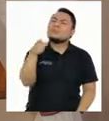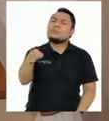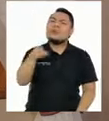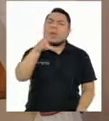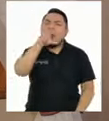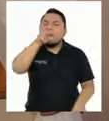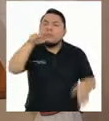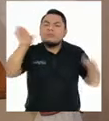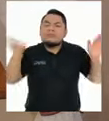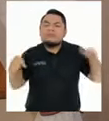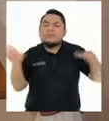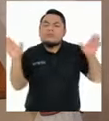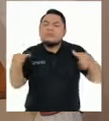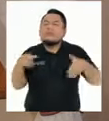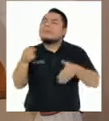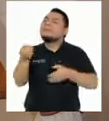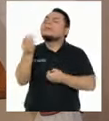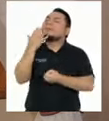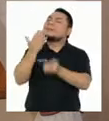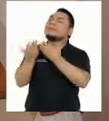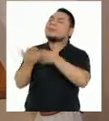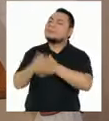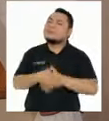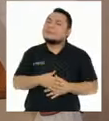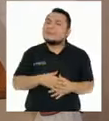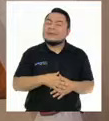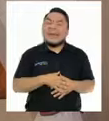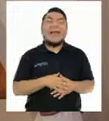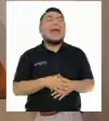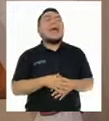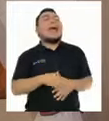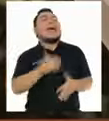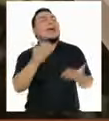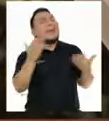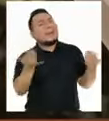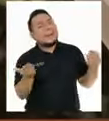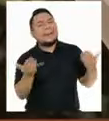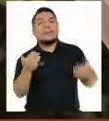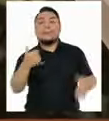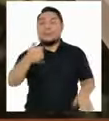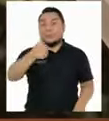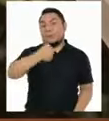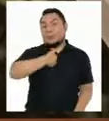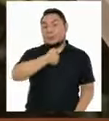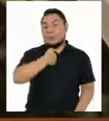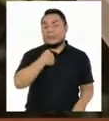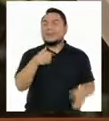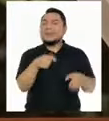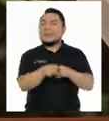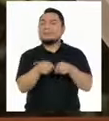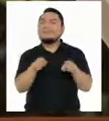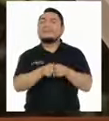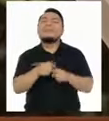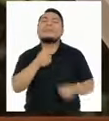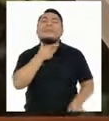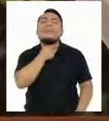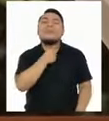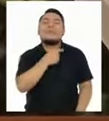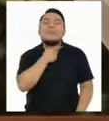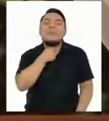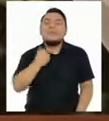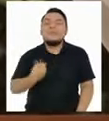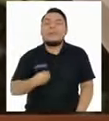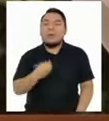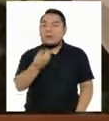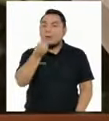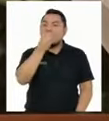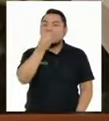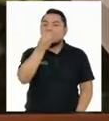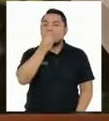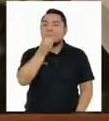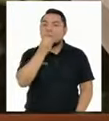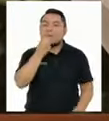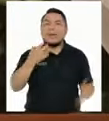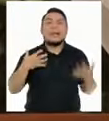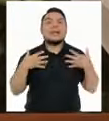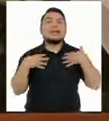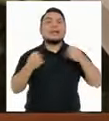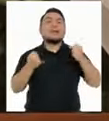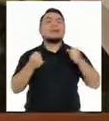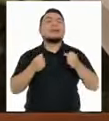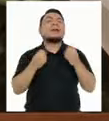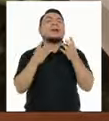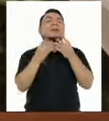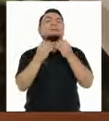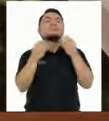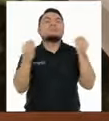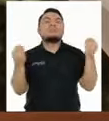Martina? Bueno, Héctor, a mí me gusta comer saludable.